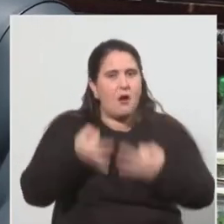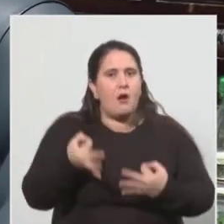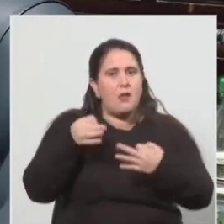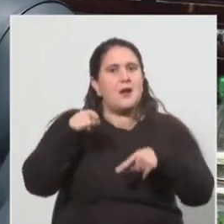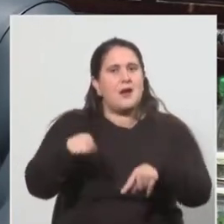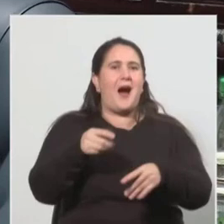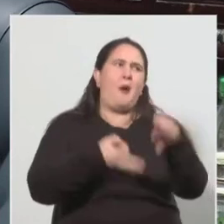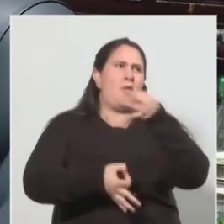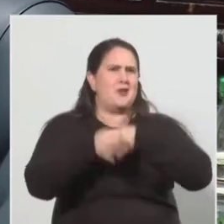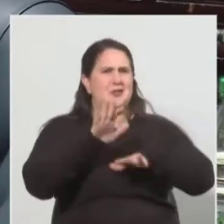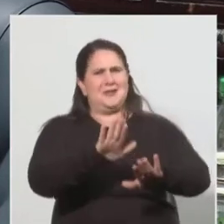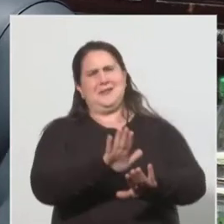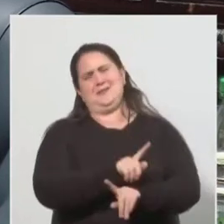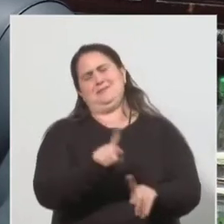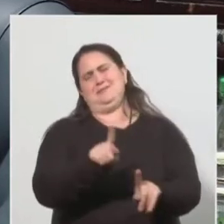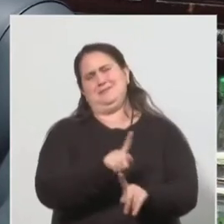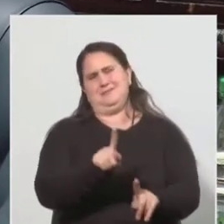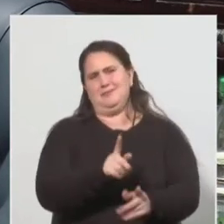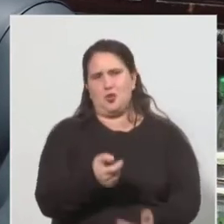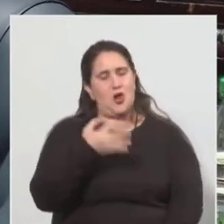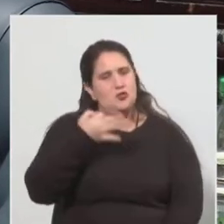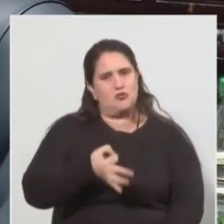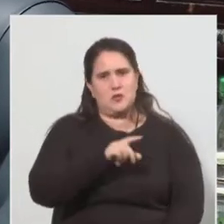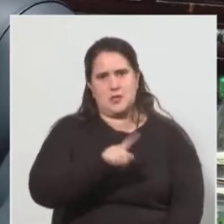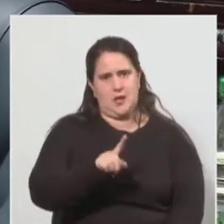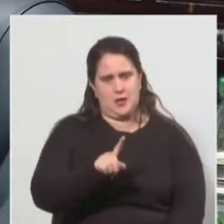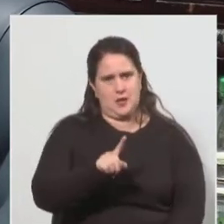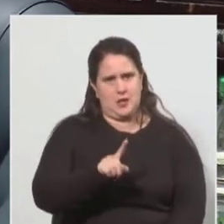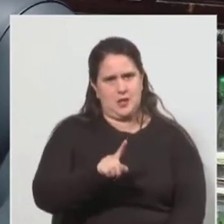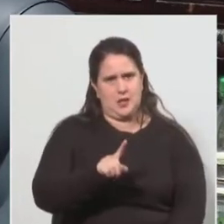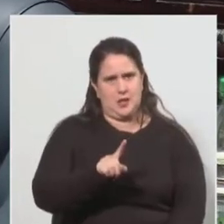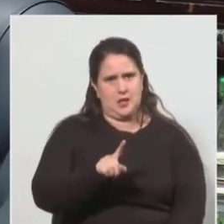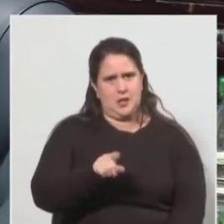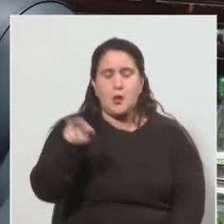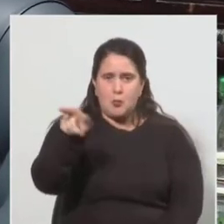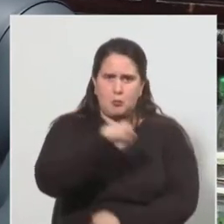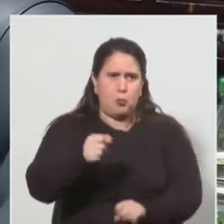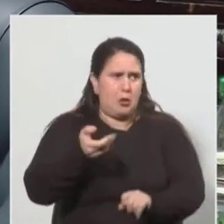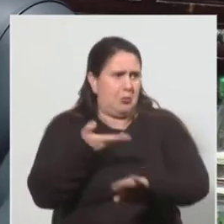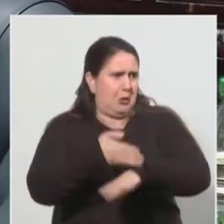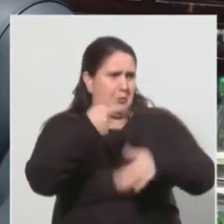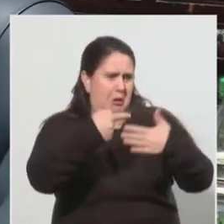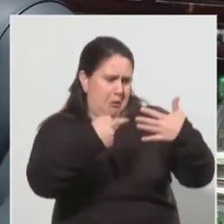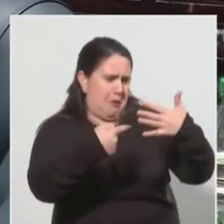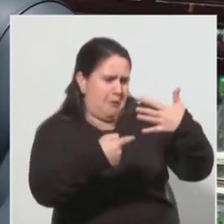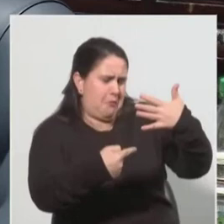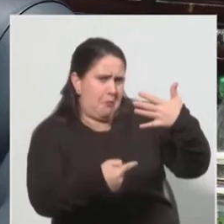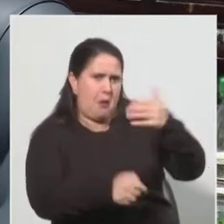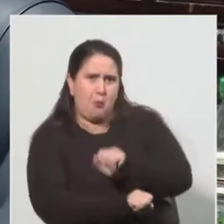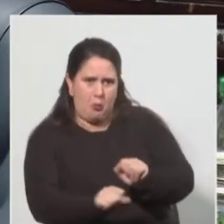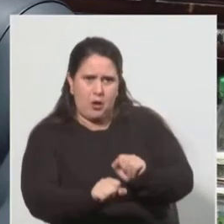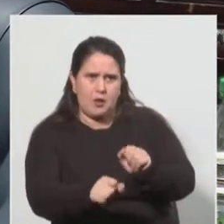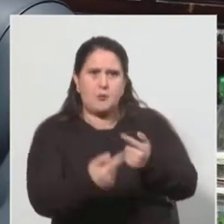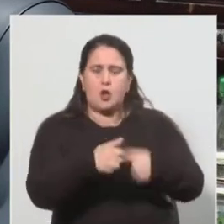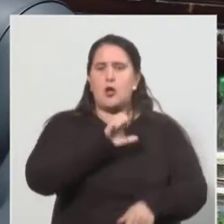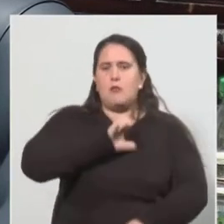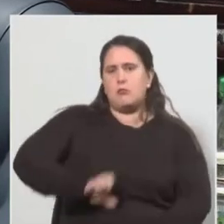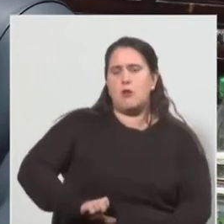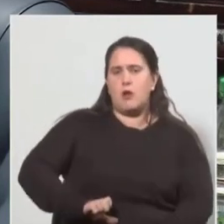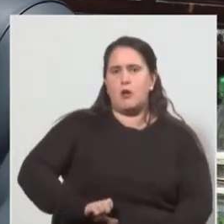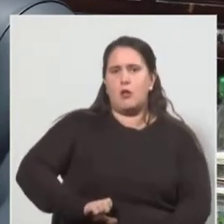Francamente, esa explicación no puede ser satisfactoria. Marcet, reitero, podía pedir lo que quisiera, pero una acción